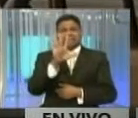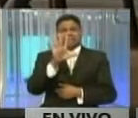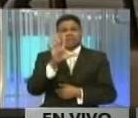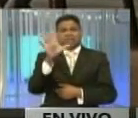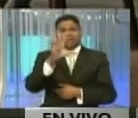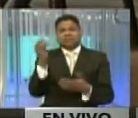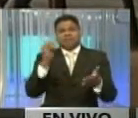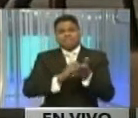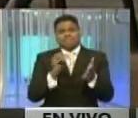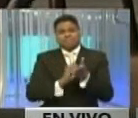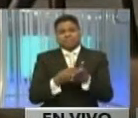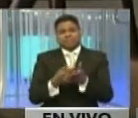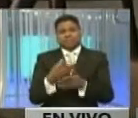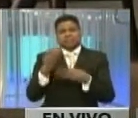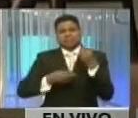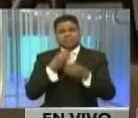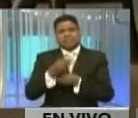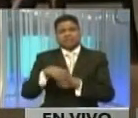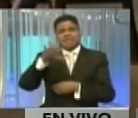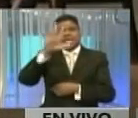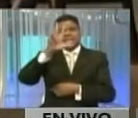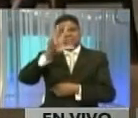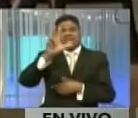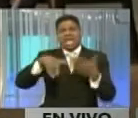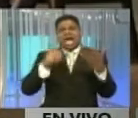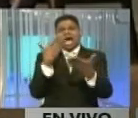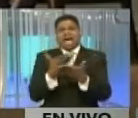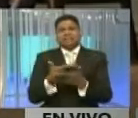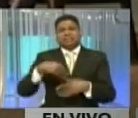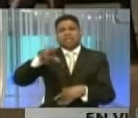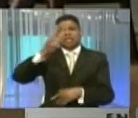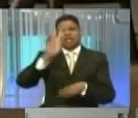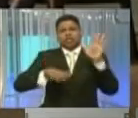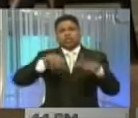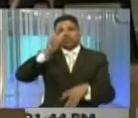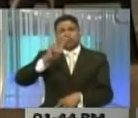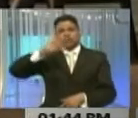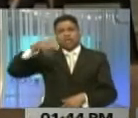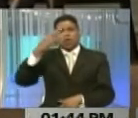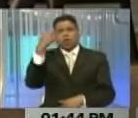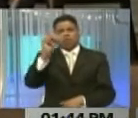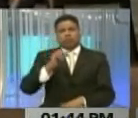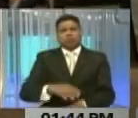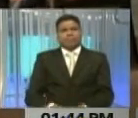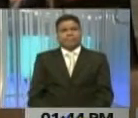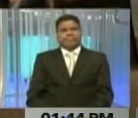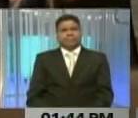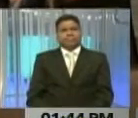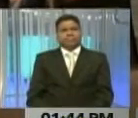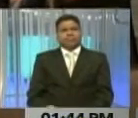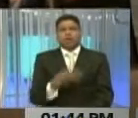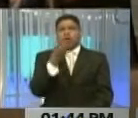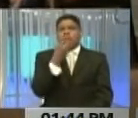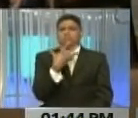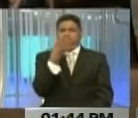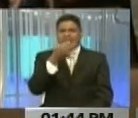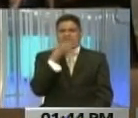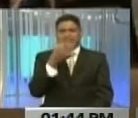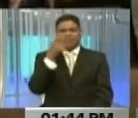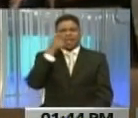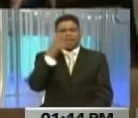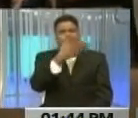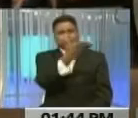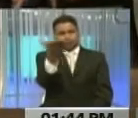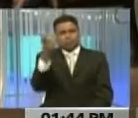Caracas 2016, que se estará realizando del 3 al 12 de junio. Adelante. Muy buenas tardes al pueblo